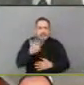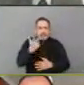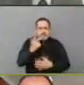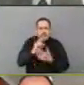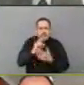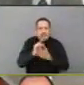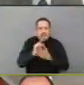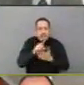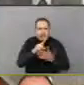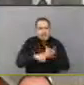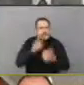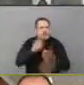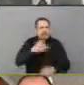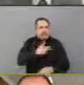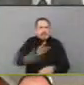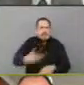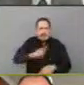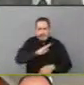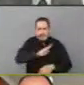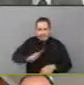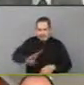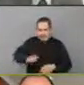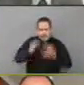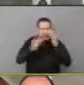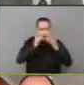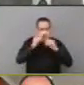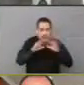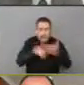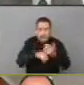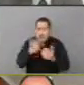de la presidenta municipal en esta película,